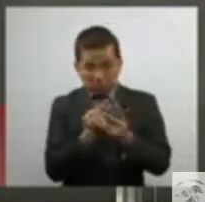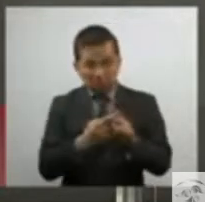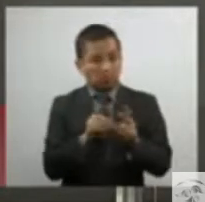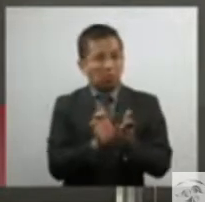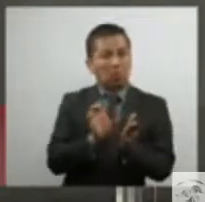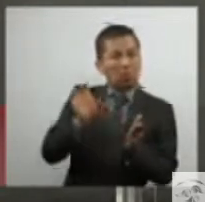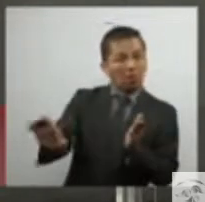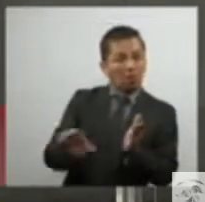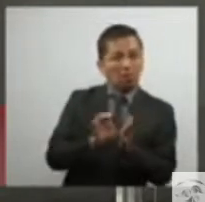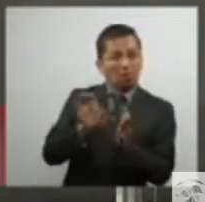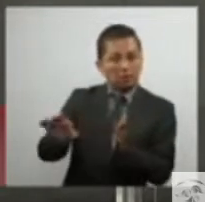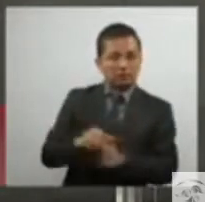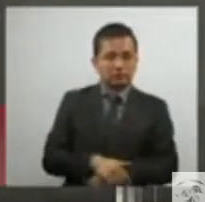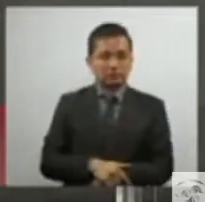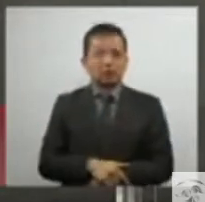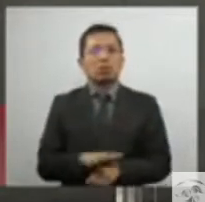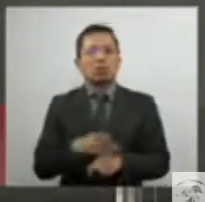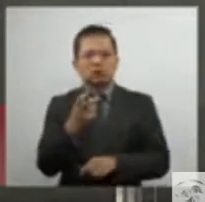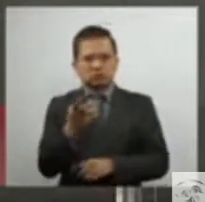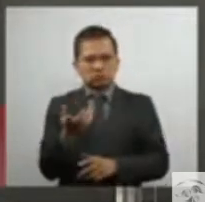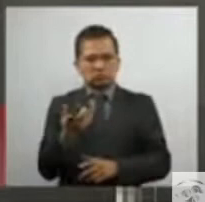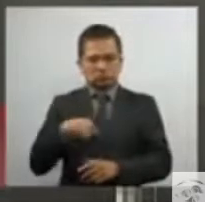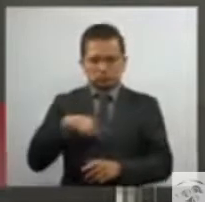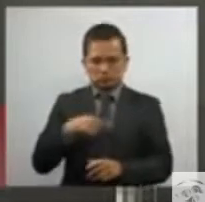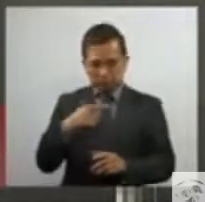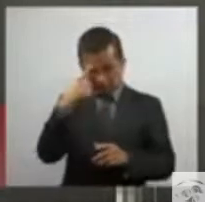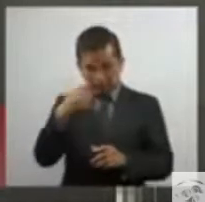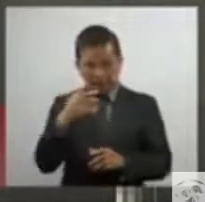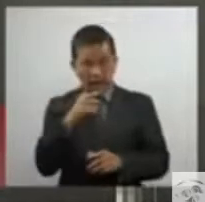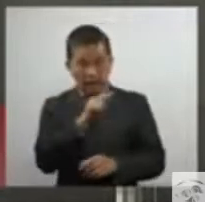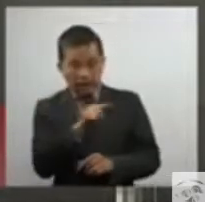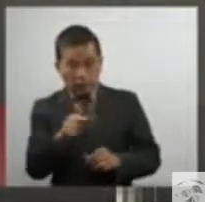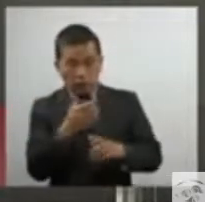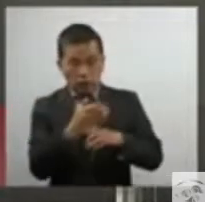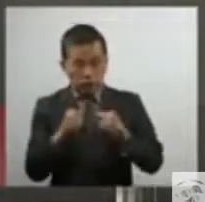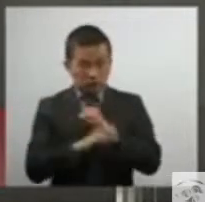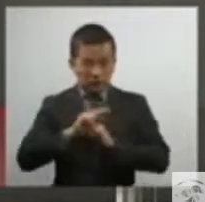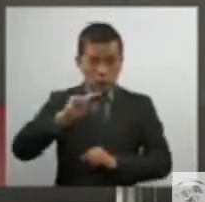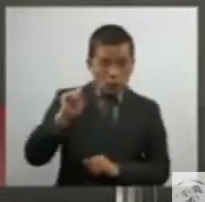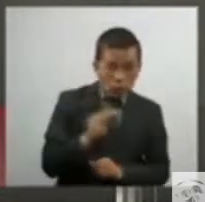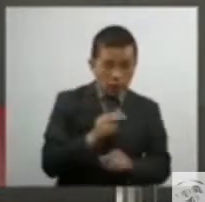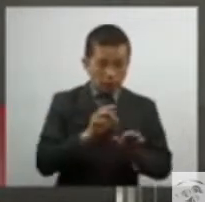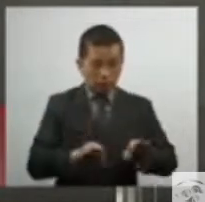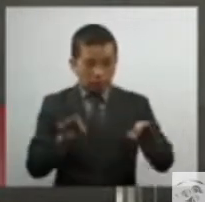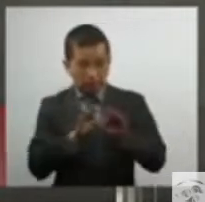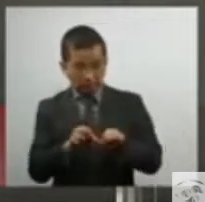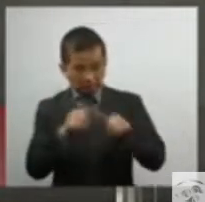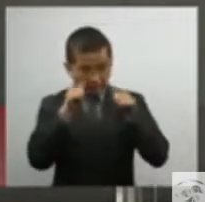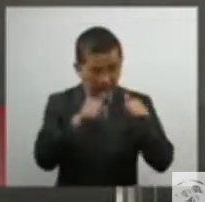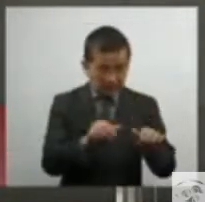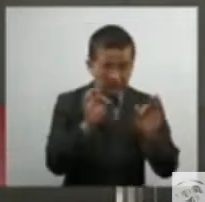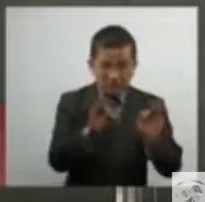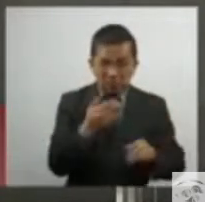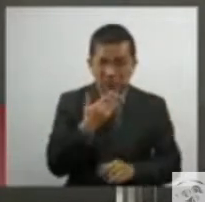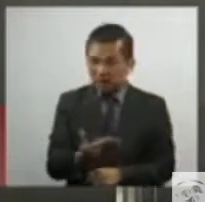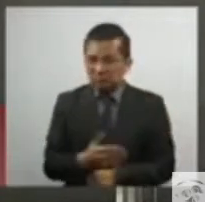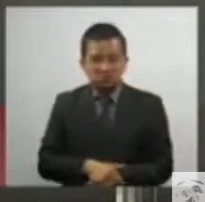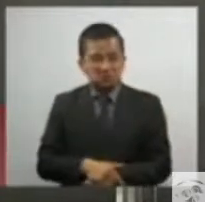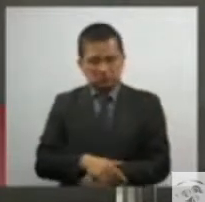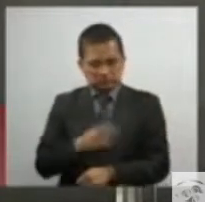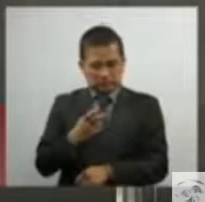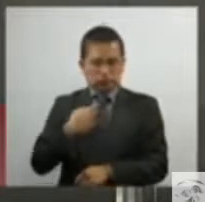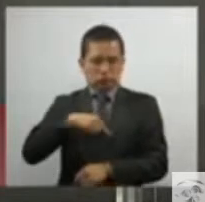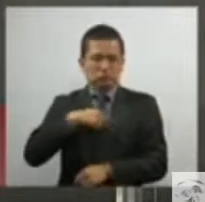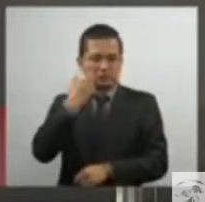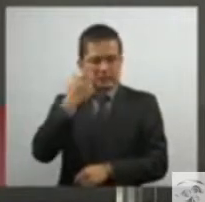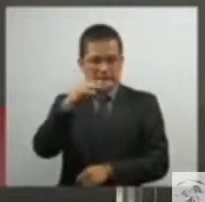acumulados nos impiden atender las necesidades fundamentales de un estado de bienestar como el que nos proponemos establecer en un